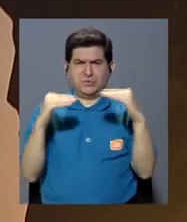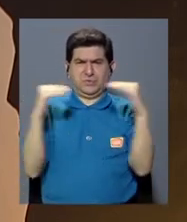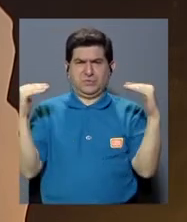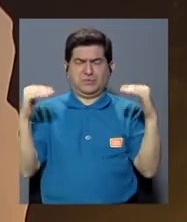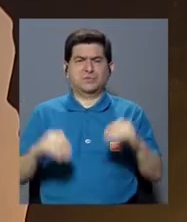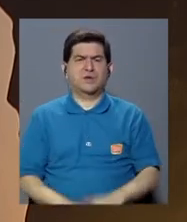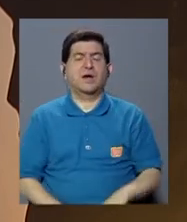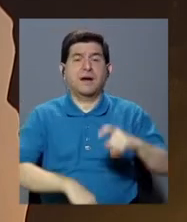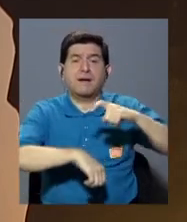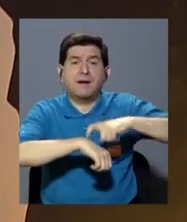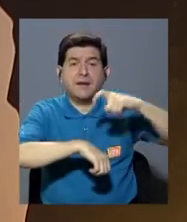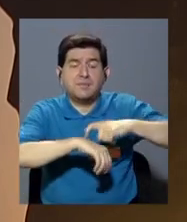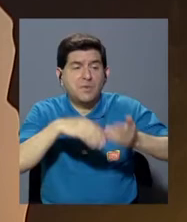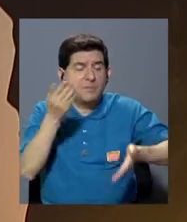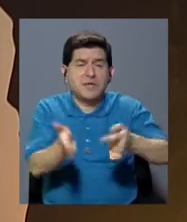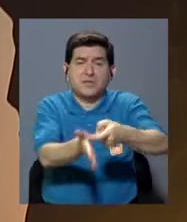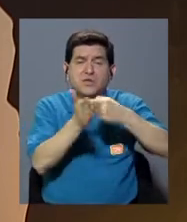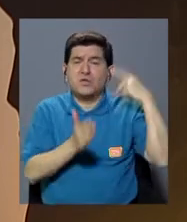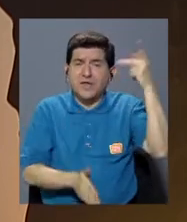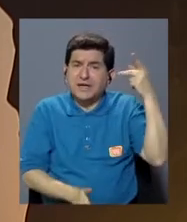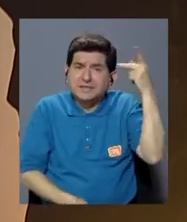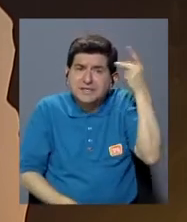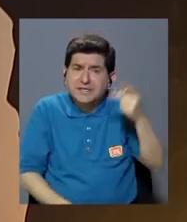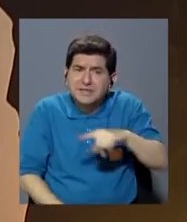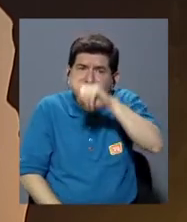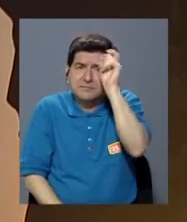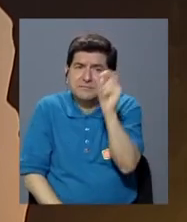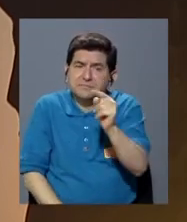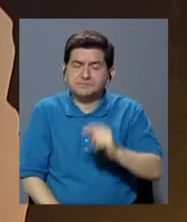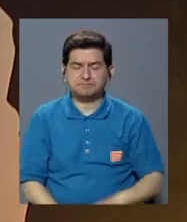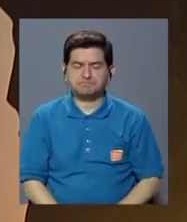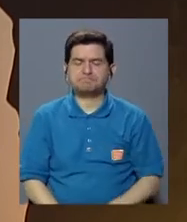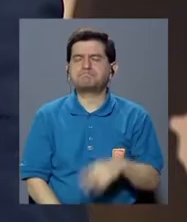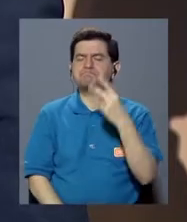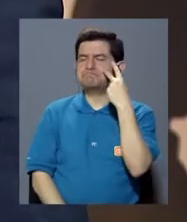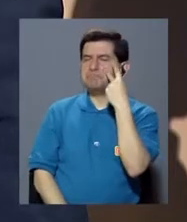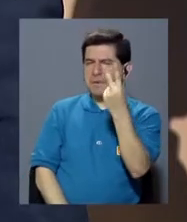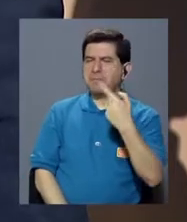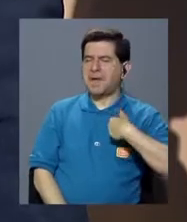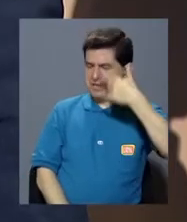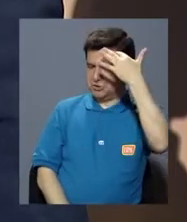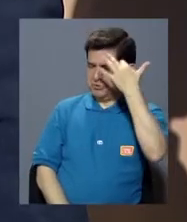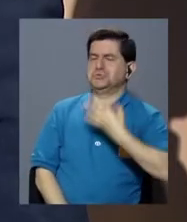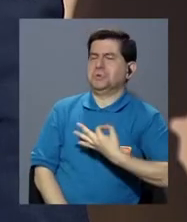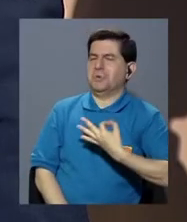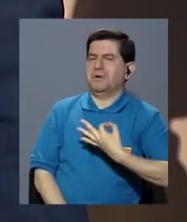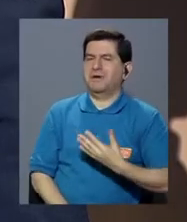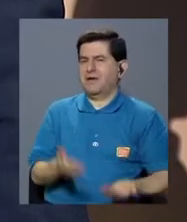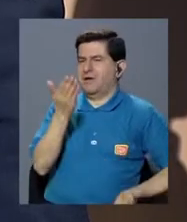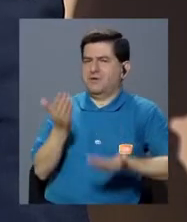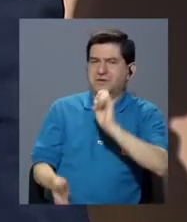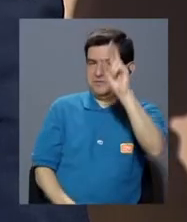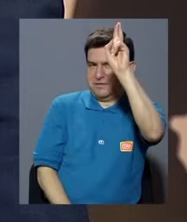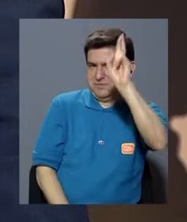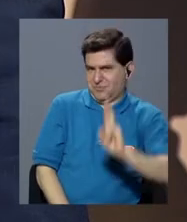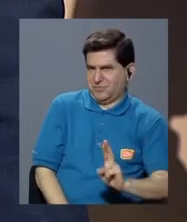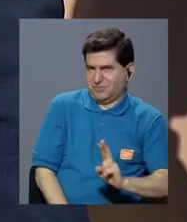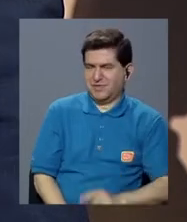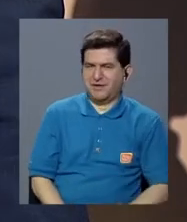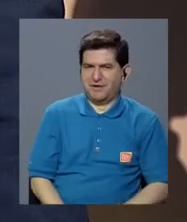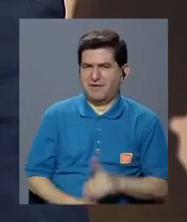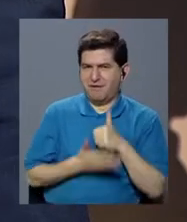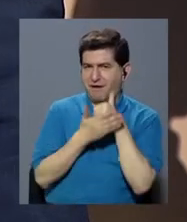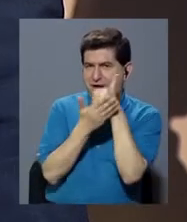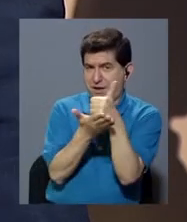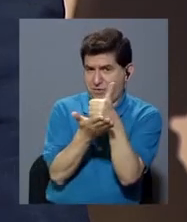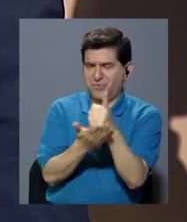otra a la hora de exigir esa política? Mire, yo creo que más bien Costa Rica